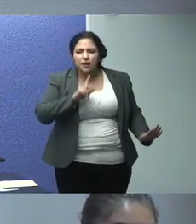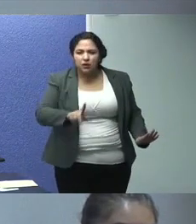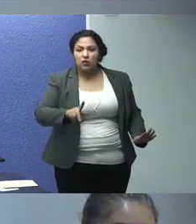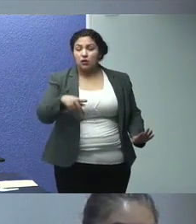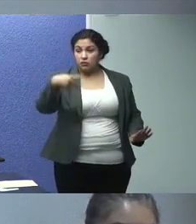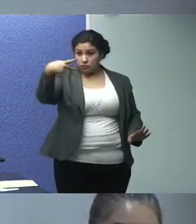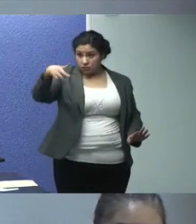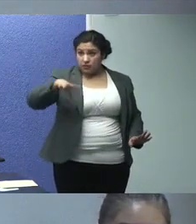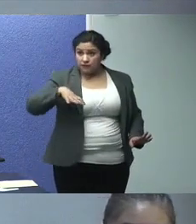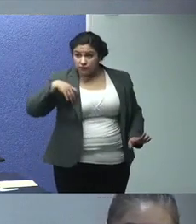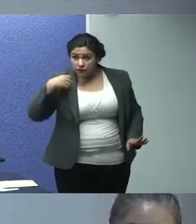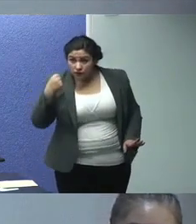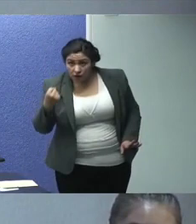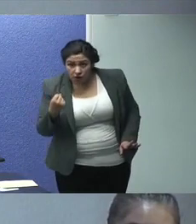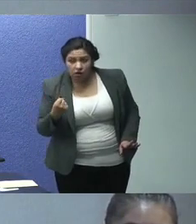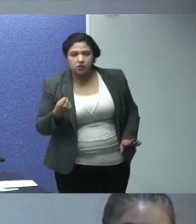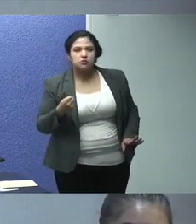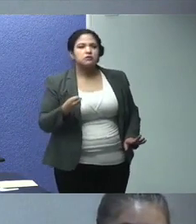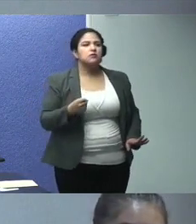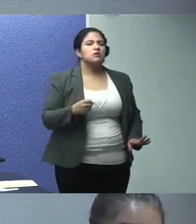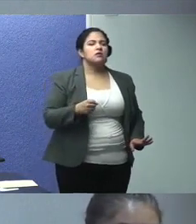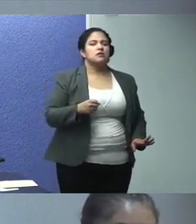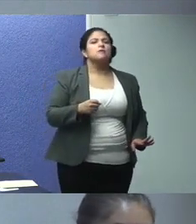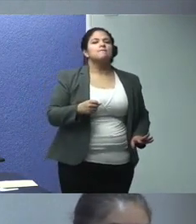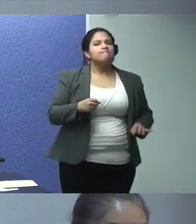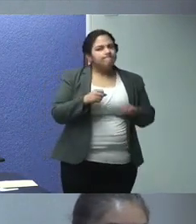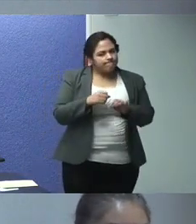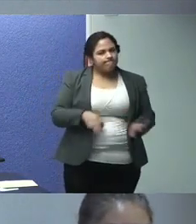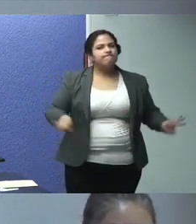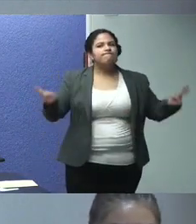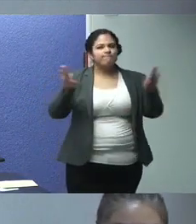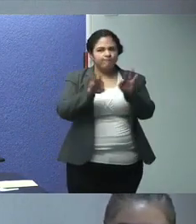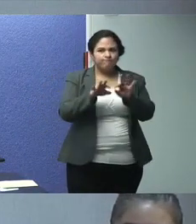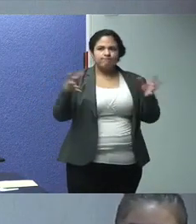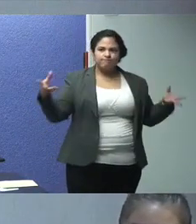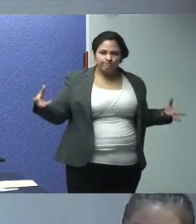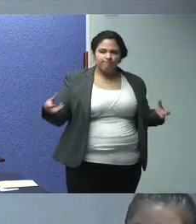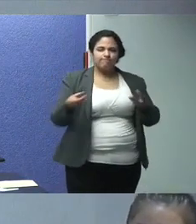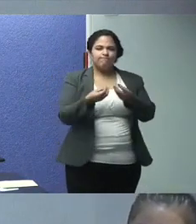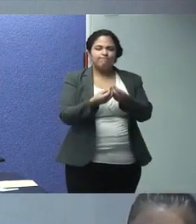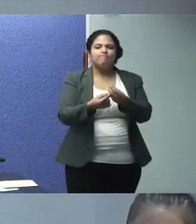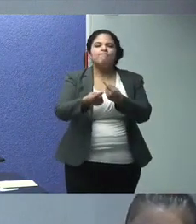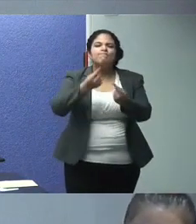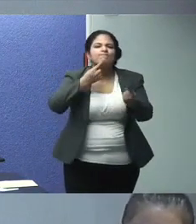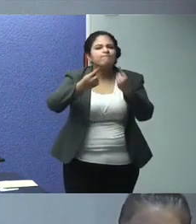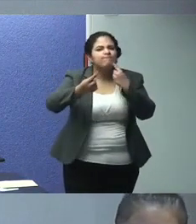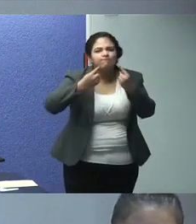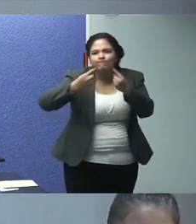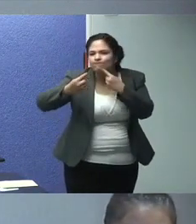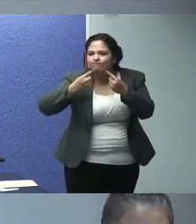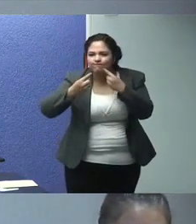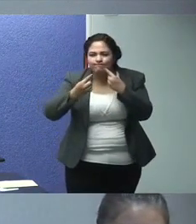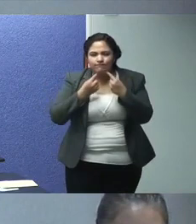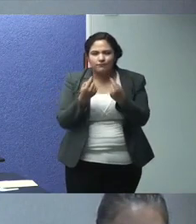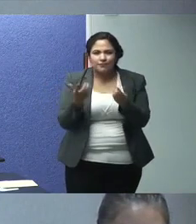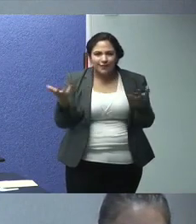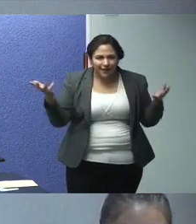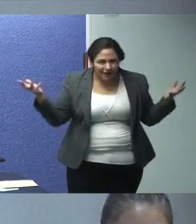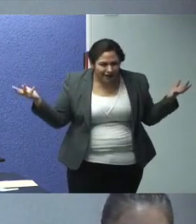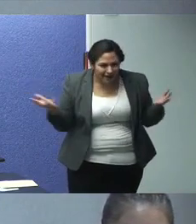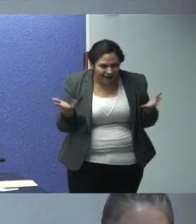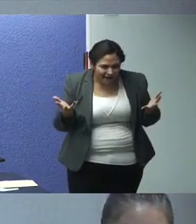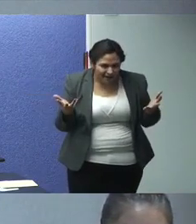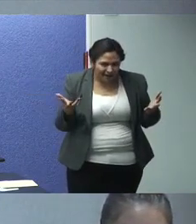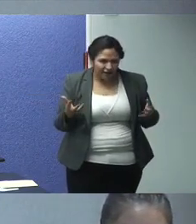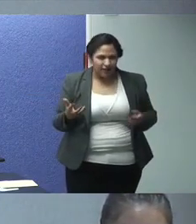esfuerzo continuo de estar en el debate y de empezar a tener acciones políticas definitivamente. Bueno, esa